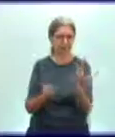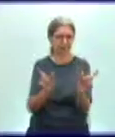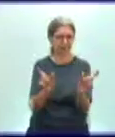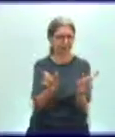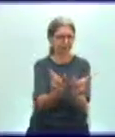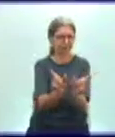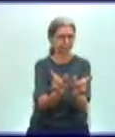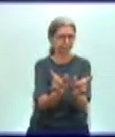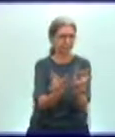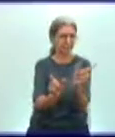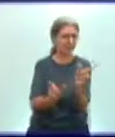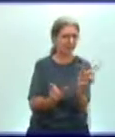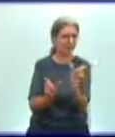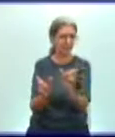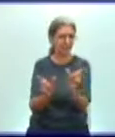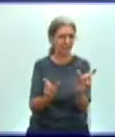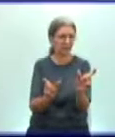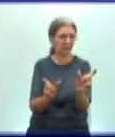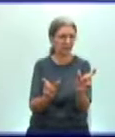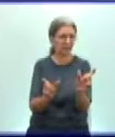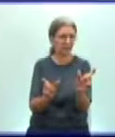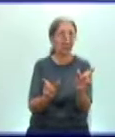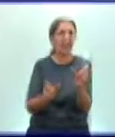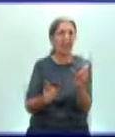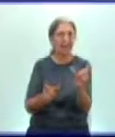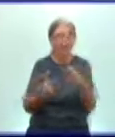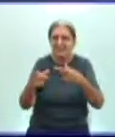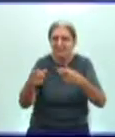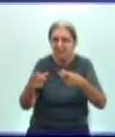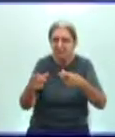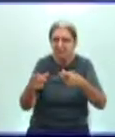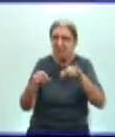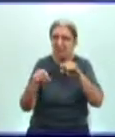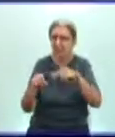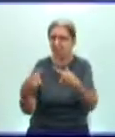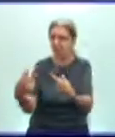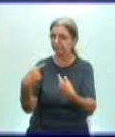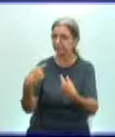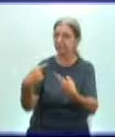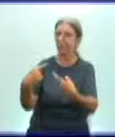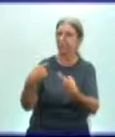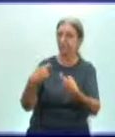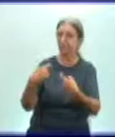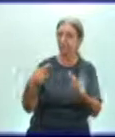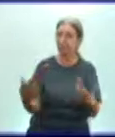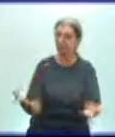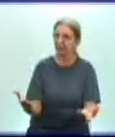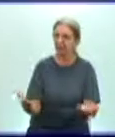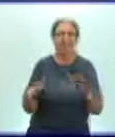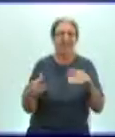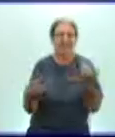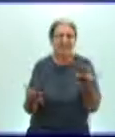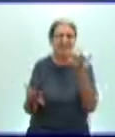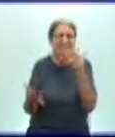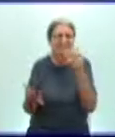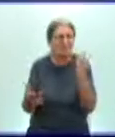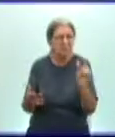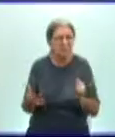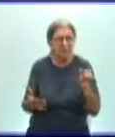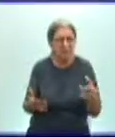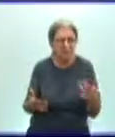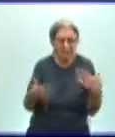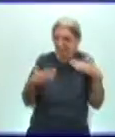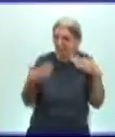paradójica. Los cazadores resultaron casados. ¿Quiénes son estos personajes? ¿Qué les pasó? Y aquí hay que recordar